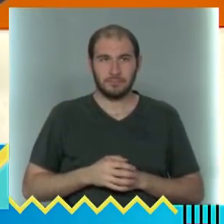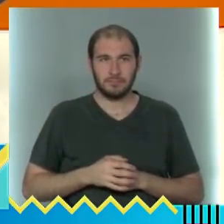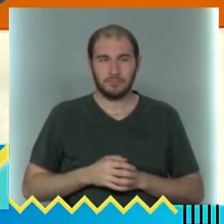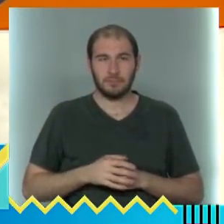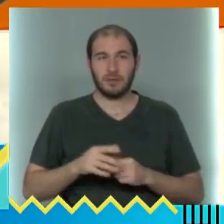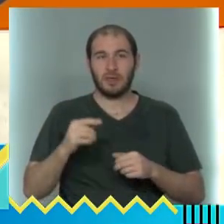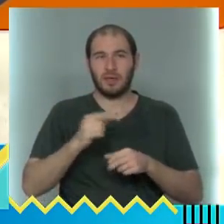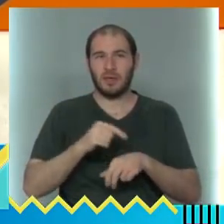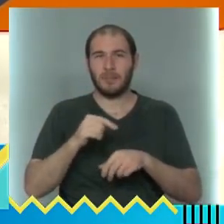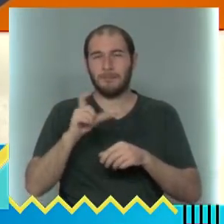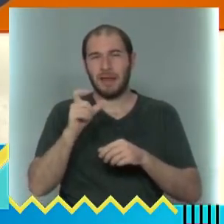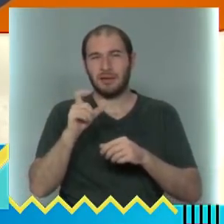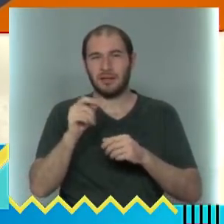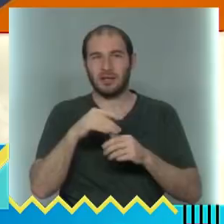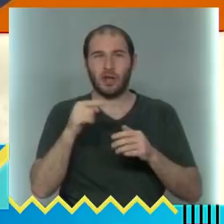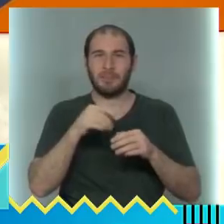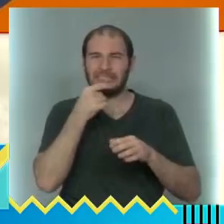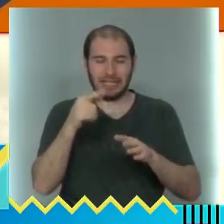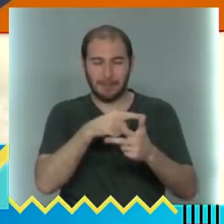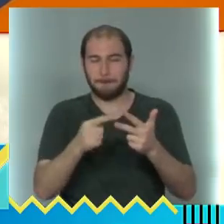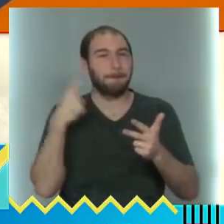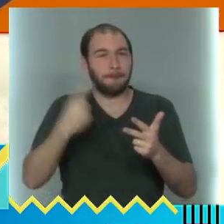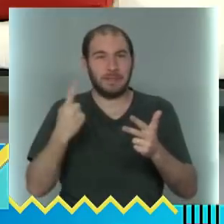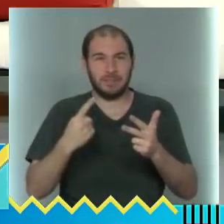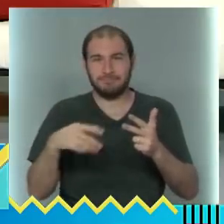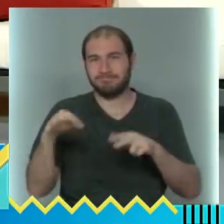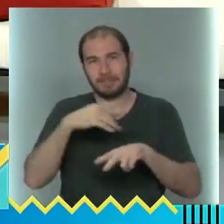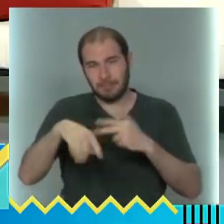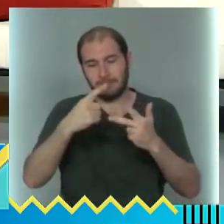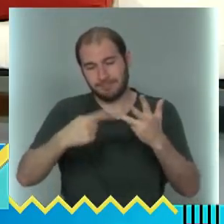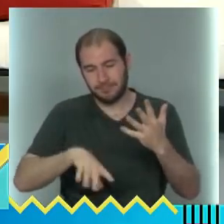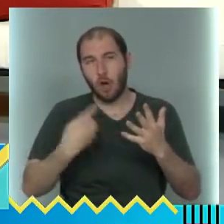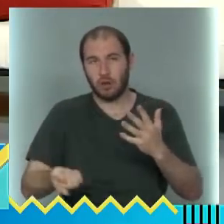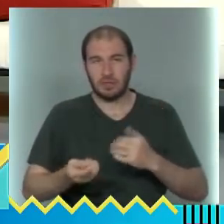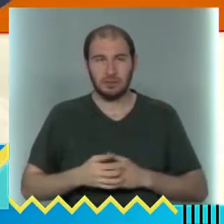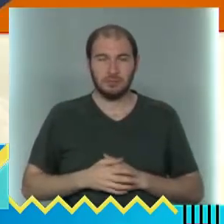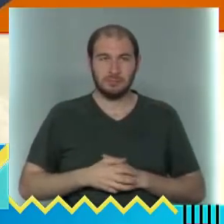core, es la palabra en inglés. Cardinales. Claro, los cardinales, los síntomas cardinales.